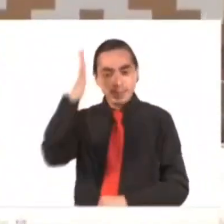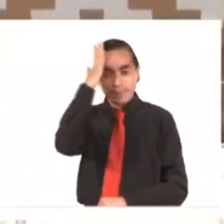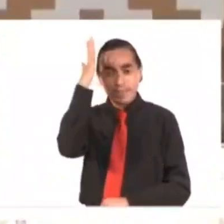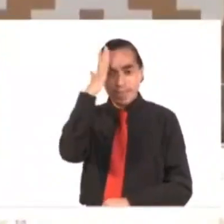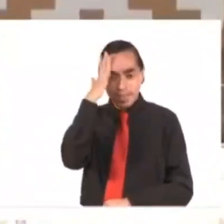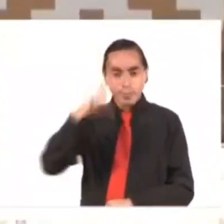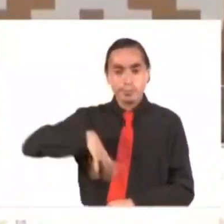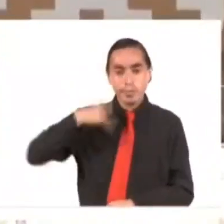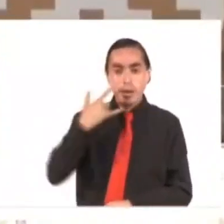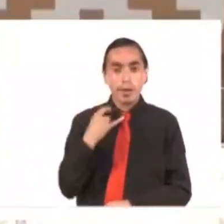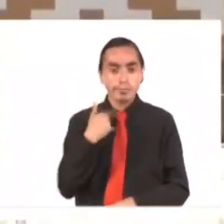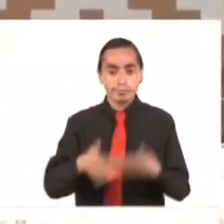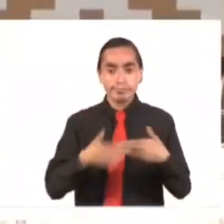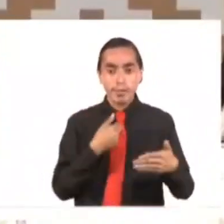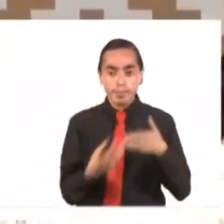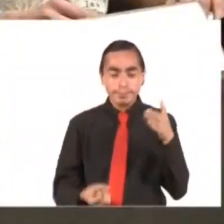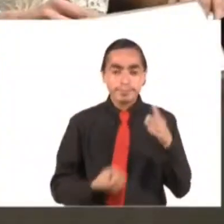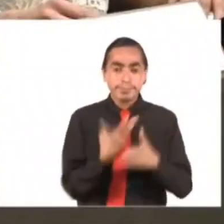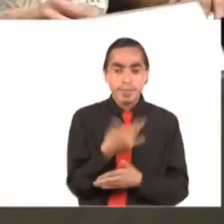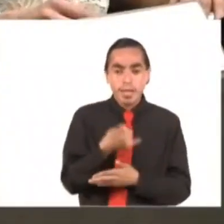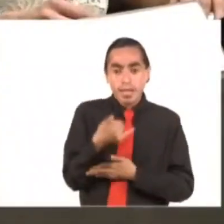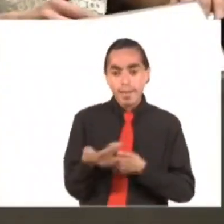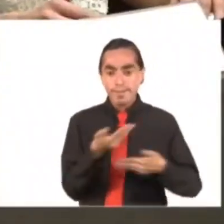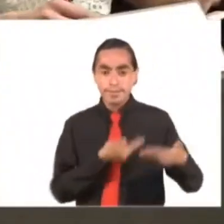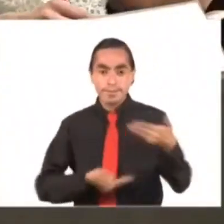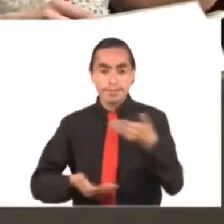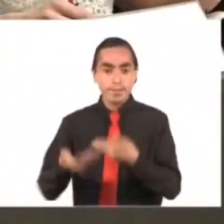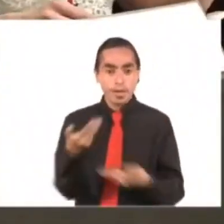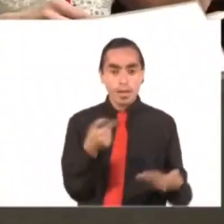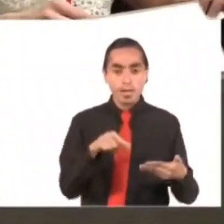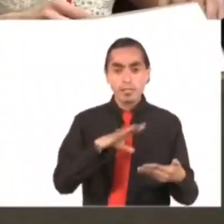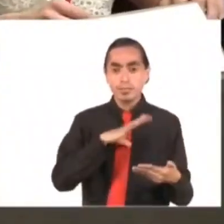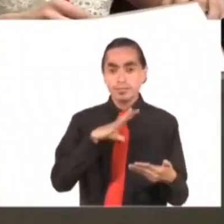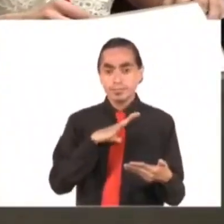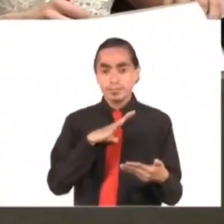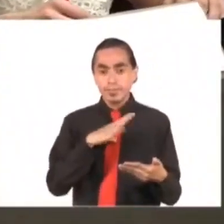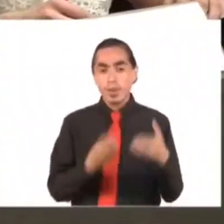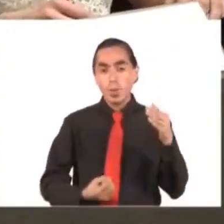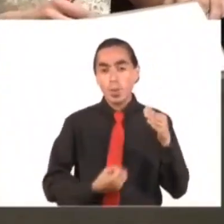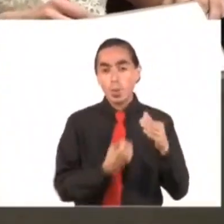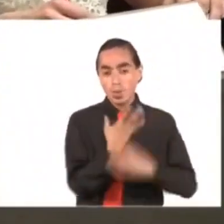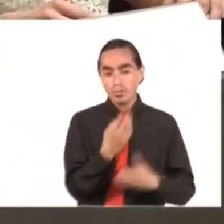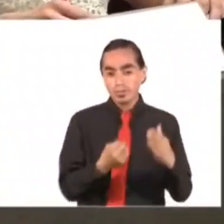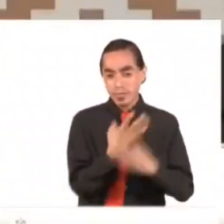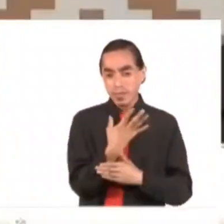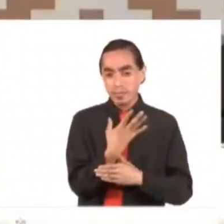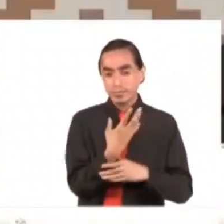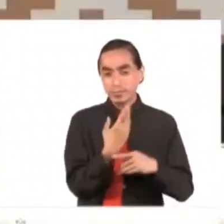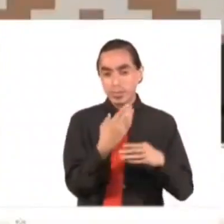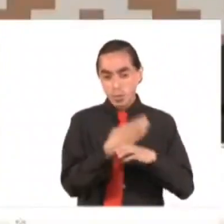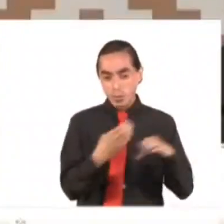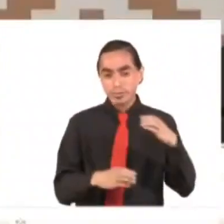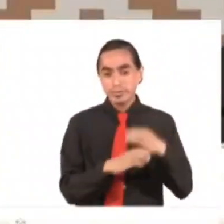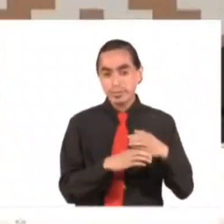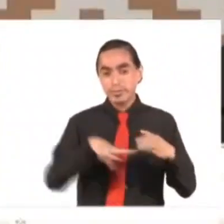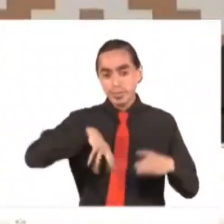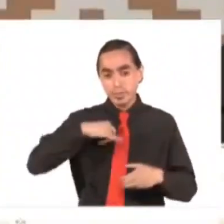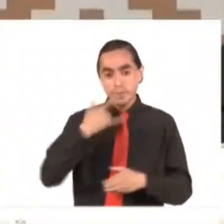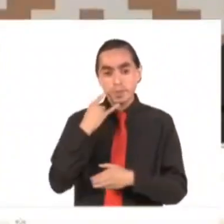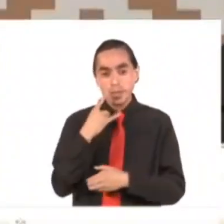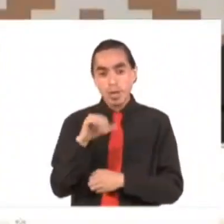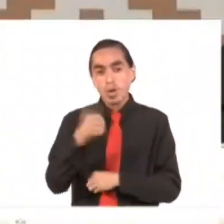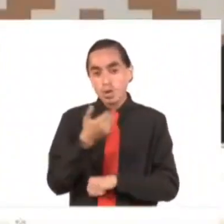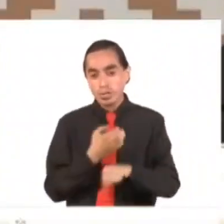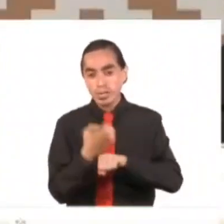innovación y compartiendo estas nuevas aplicaciones y este esfuerzo en el resto